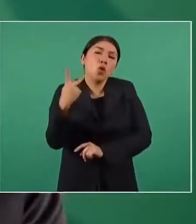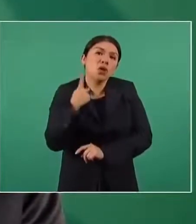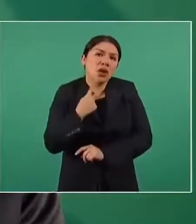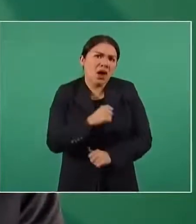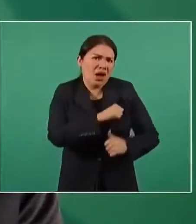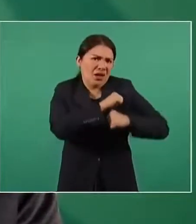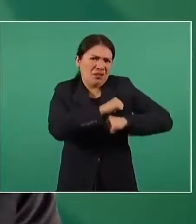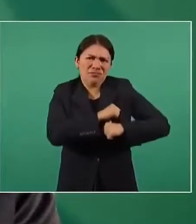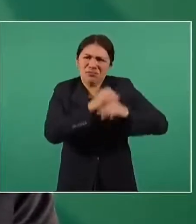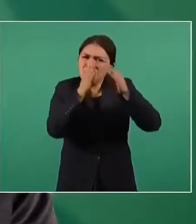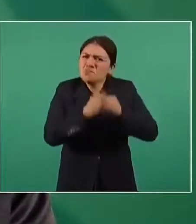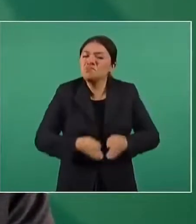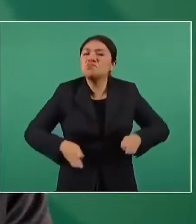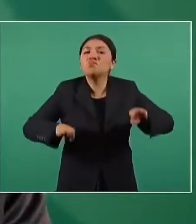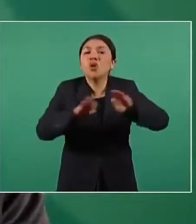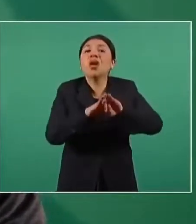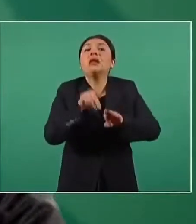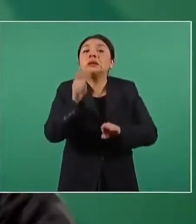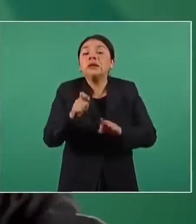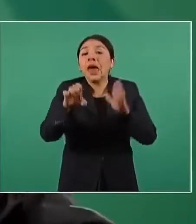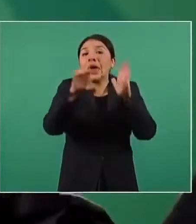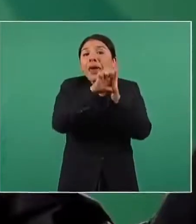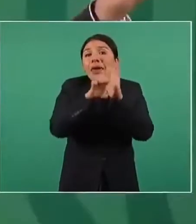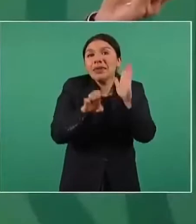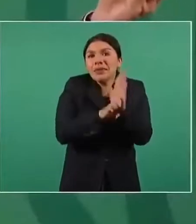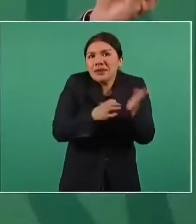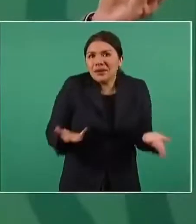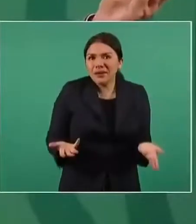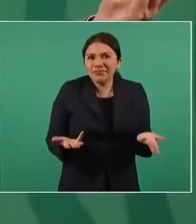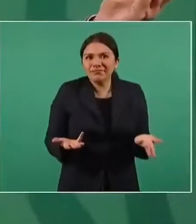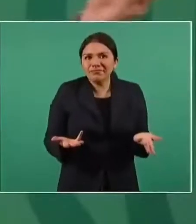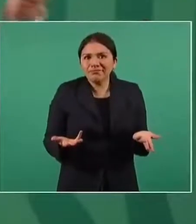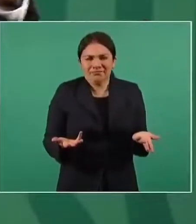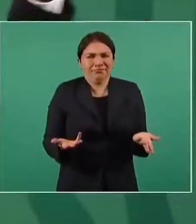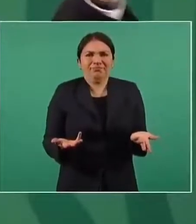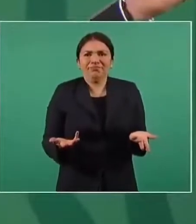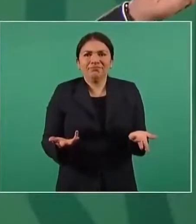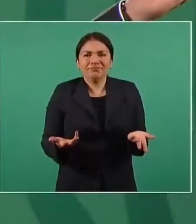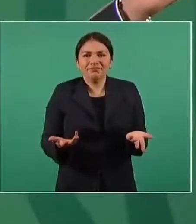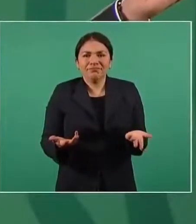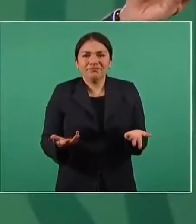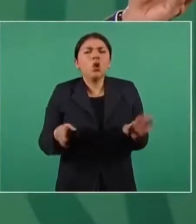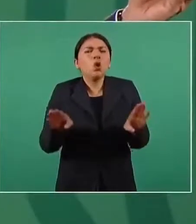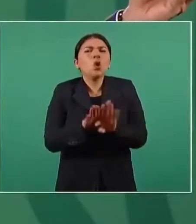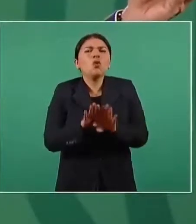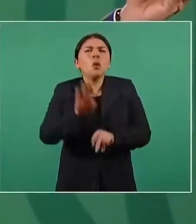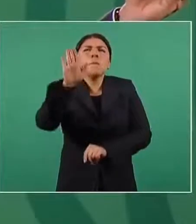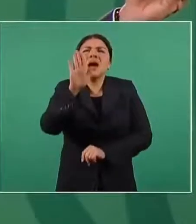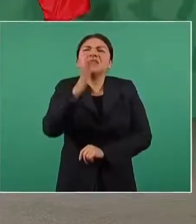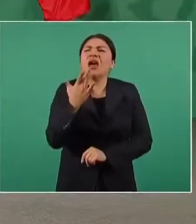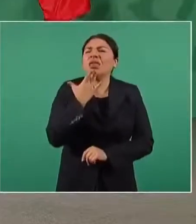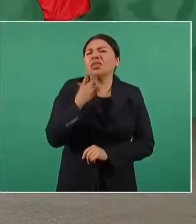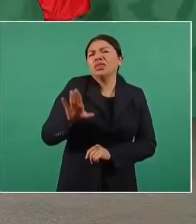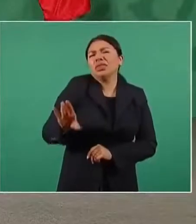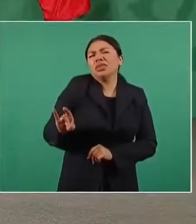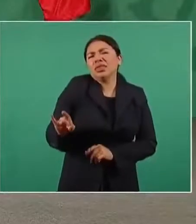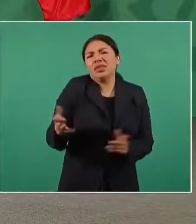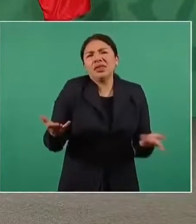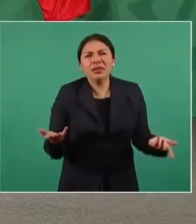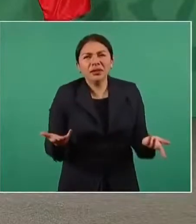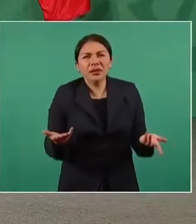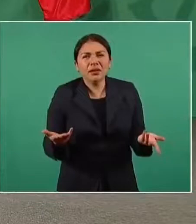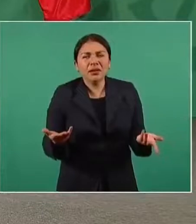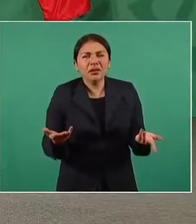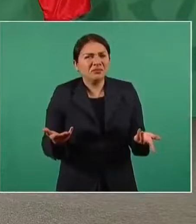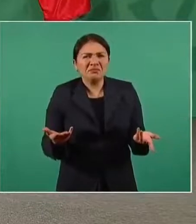pero por otro lado, las ideologías al final terminan de alejar por alejarse de la realidad y sí, son un